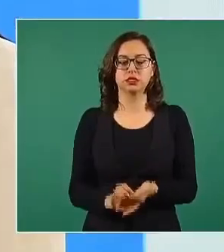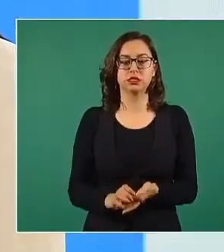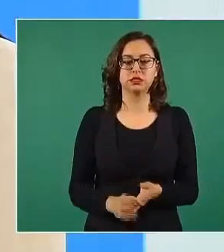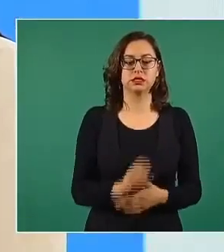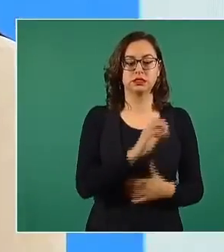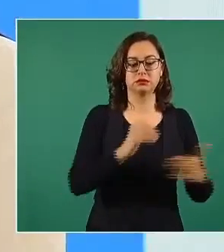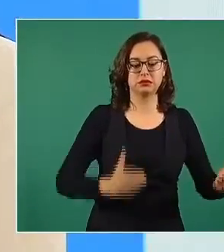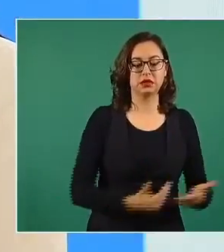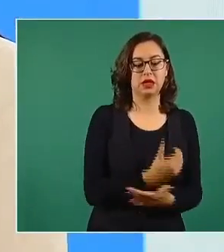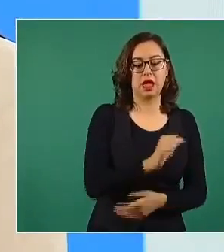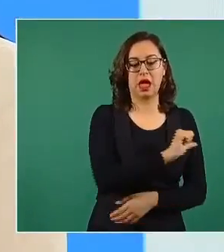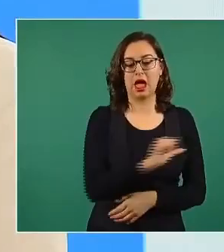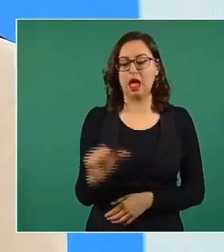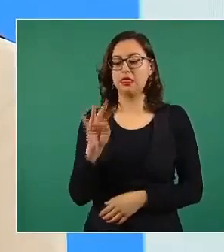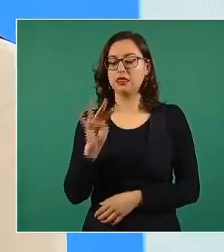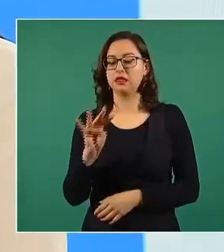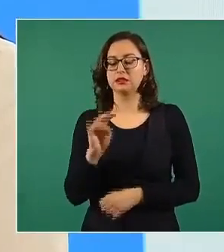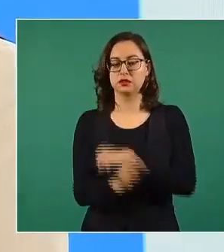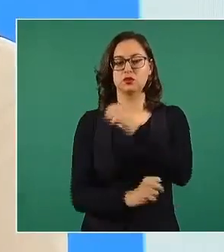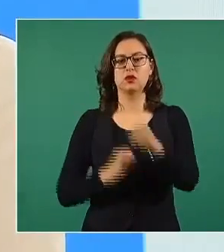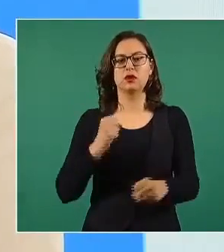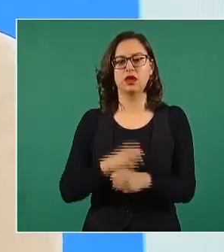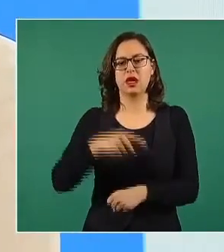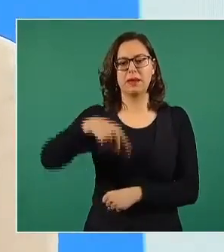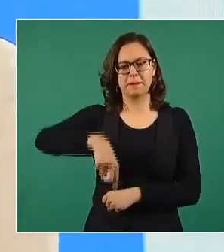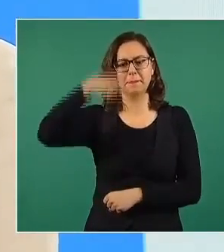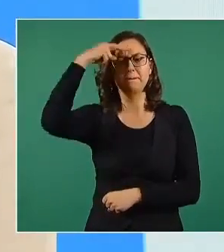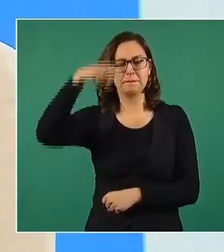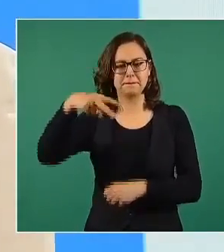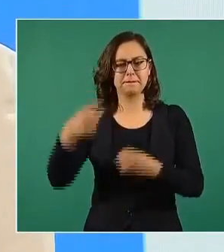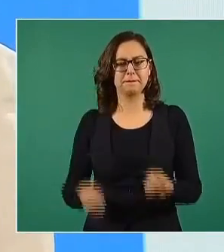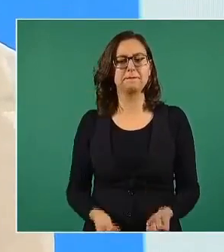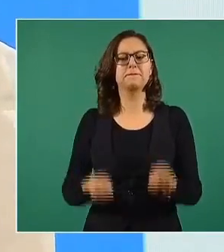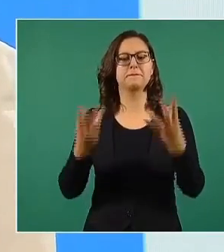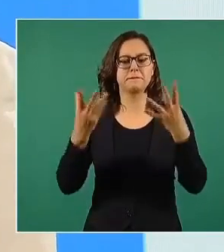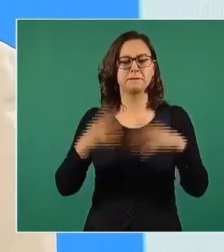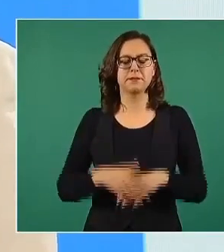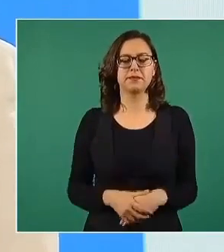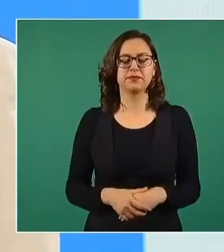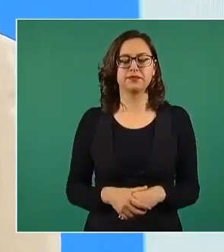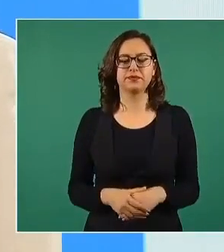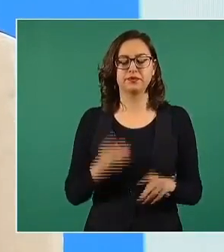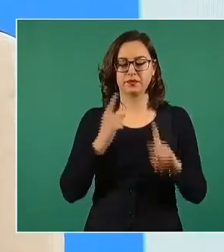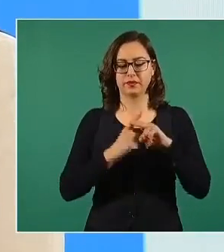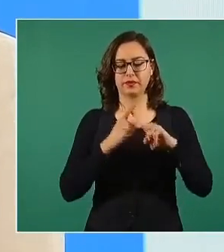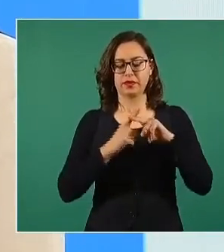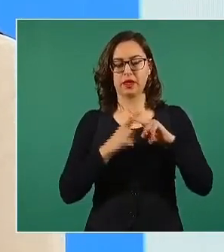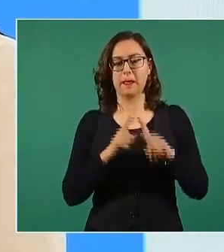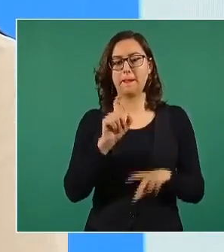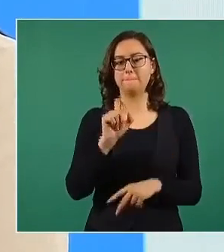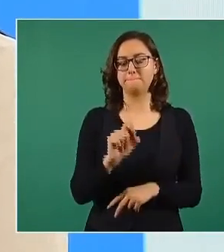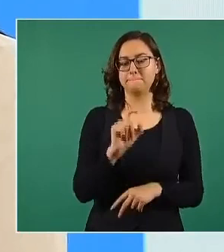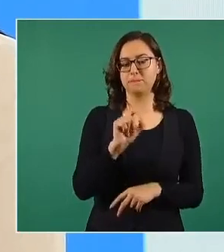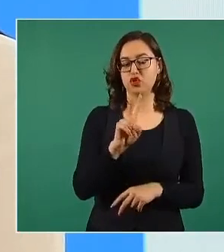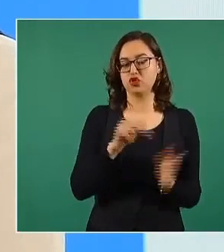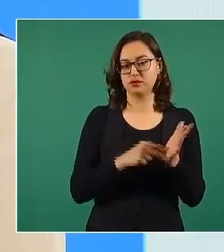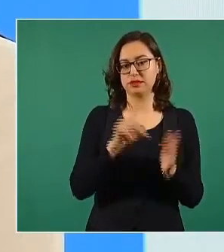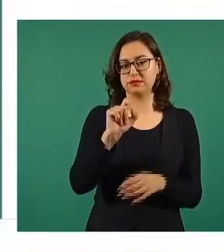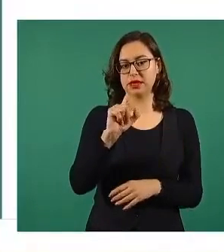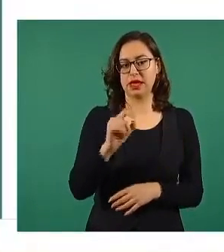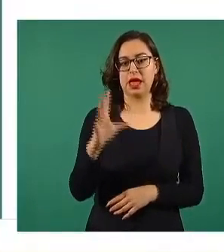19 años existen, viven en México. Según el censo 2020, hay